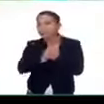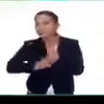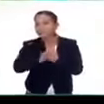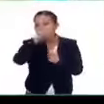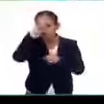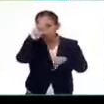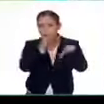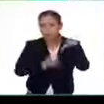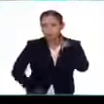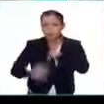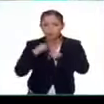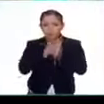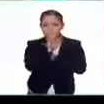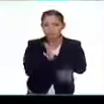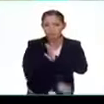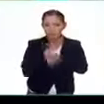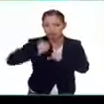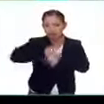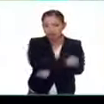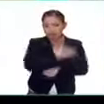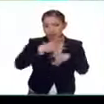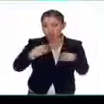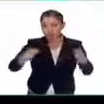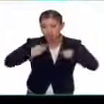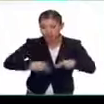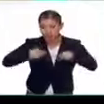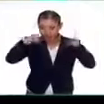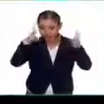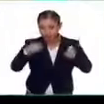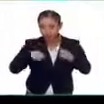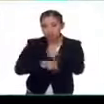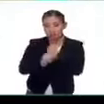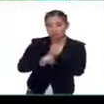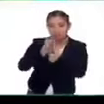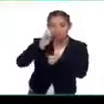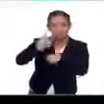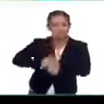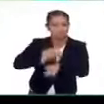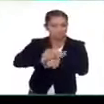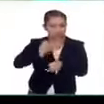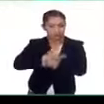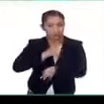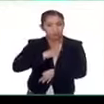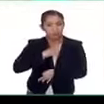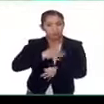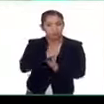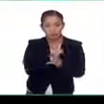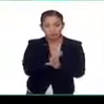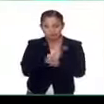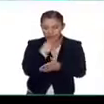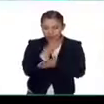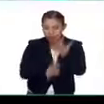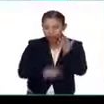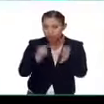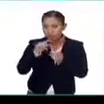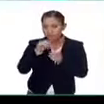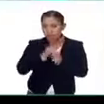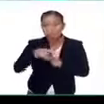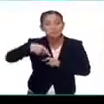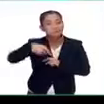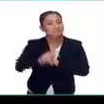problemáticas del país. En el caso de la violencia y desaparición de personas, problemáticas que nos aquejan, se cuenta con carreras y planes de posgrado.